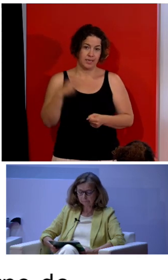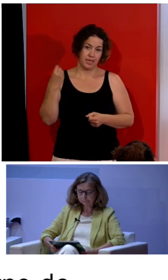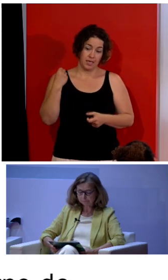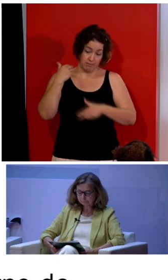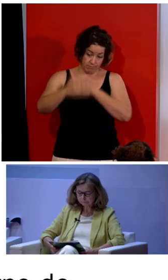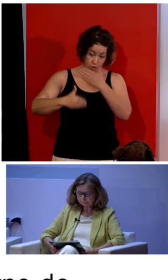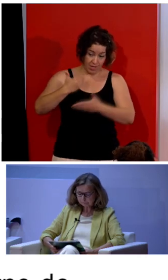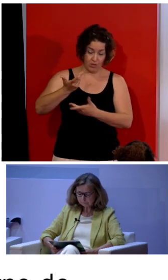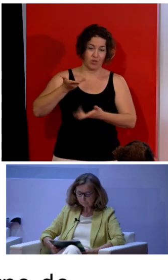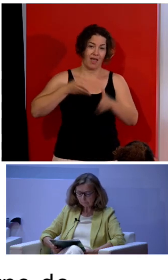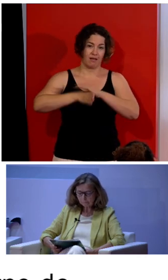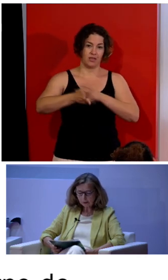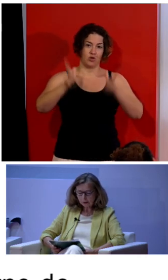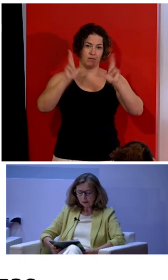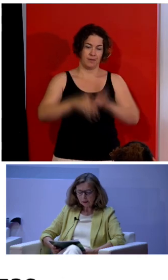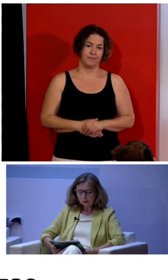libre.